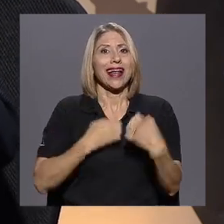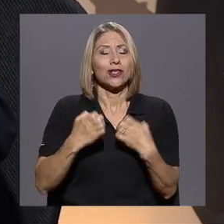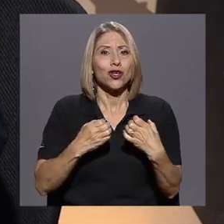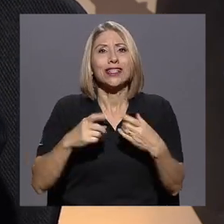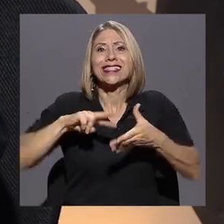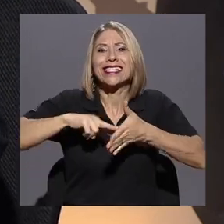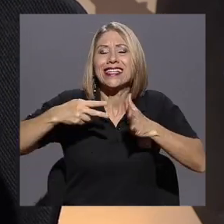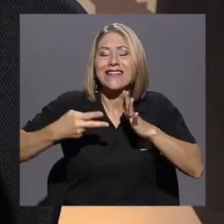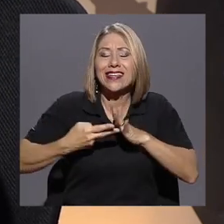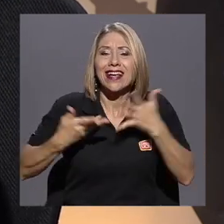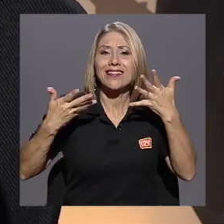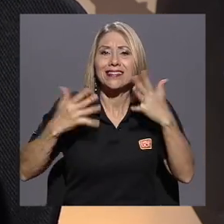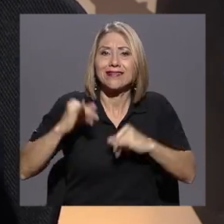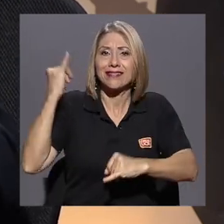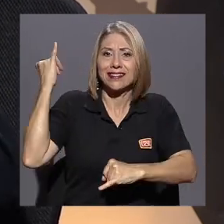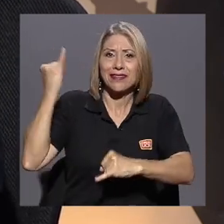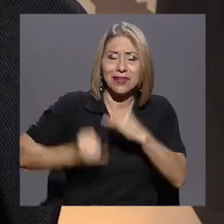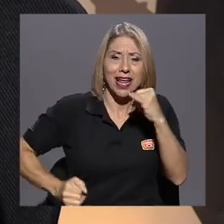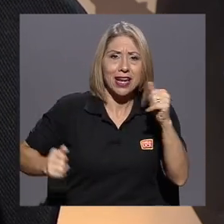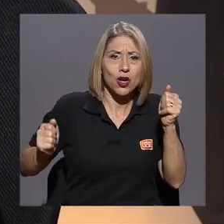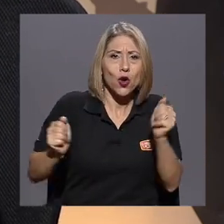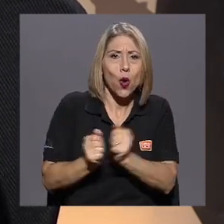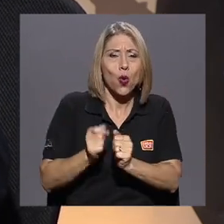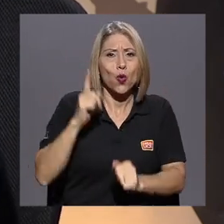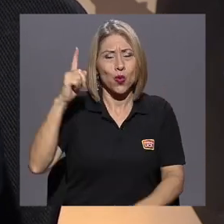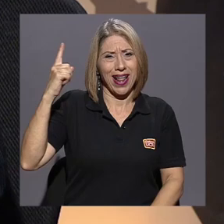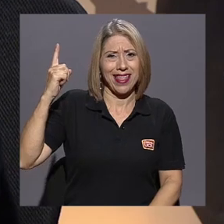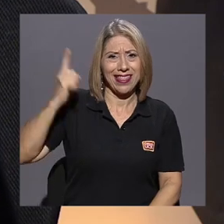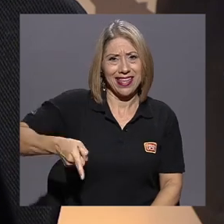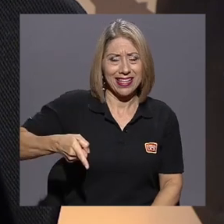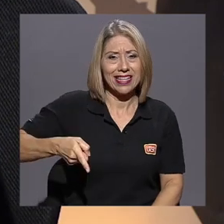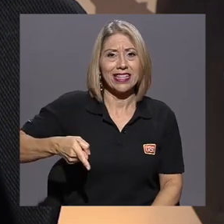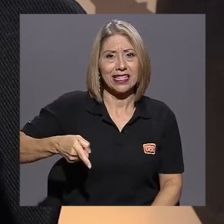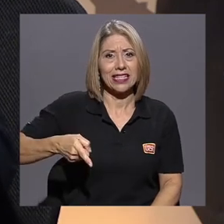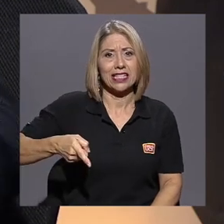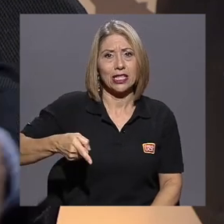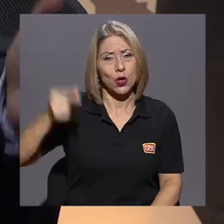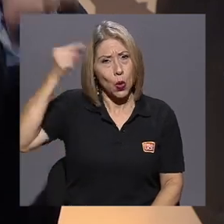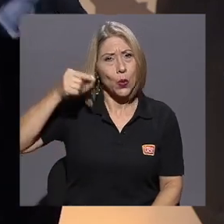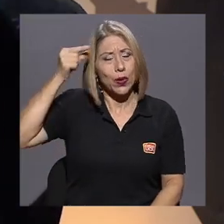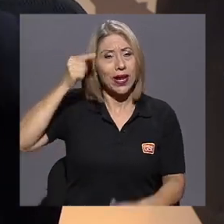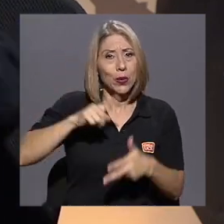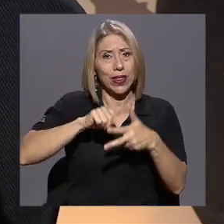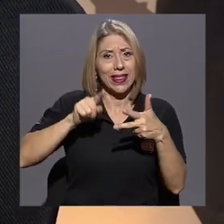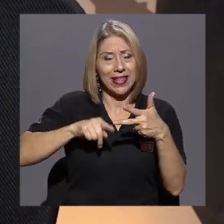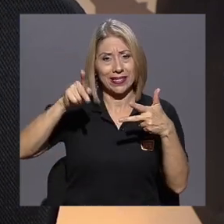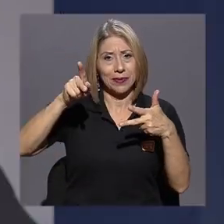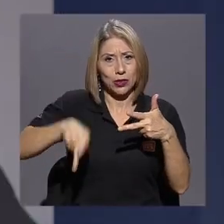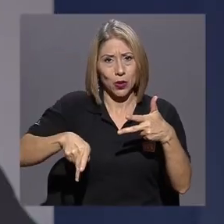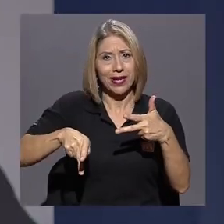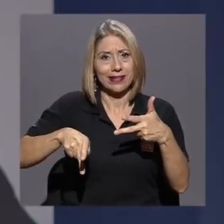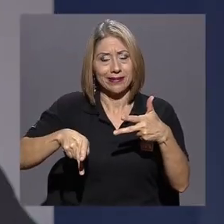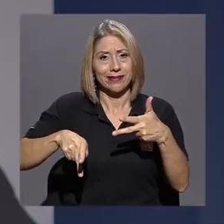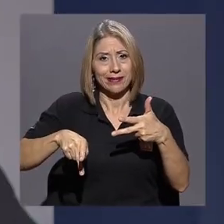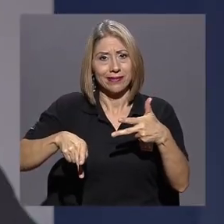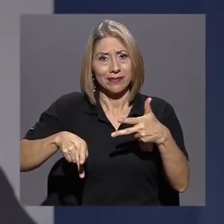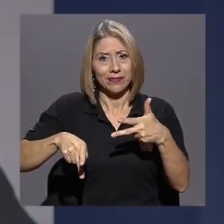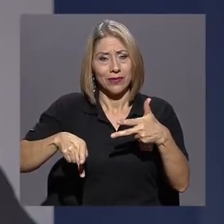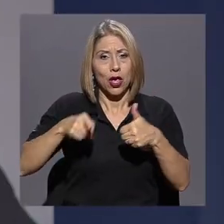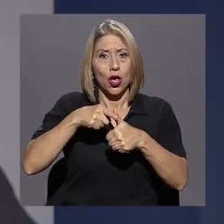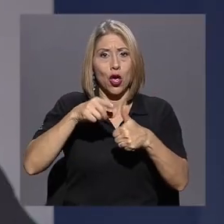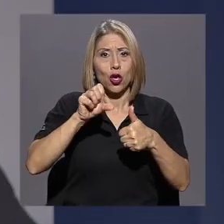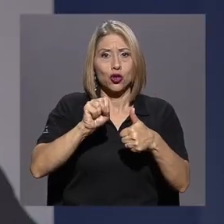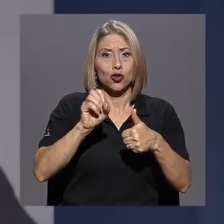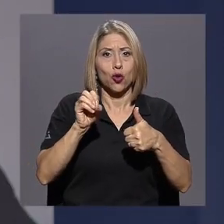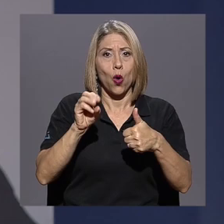una dinastía dictatorial de tres personajes, de los Somoza